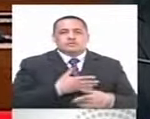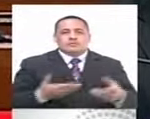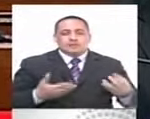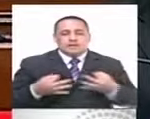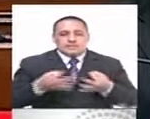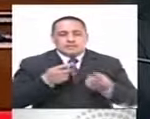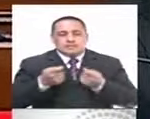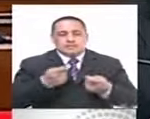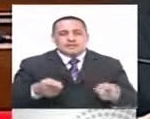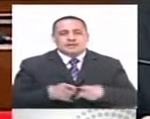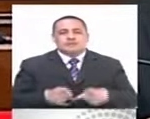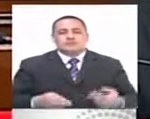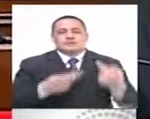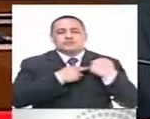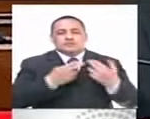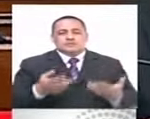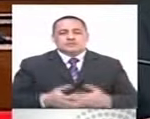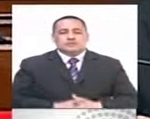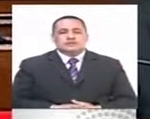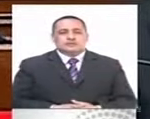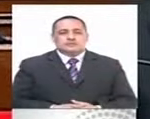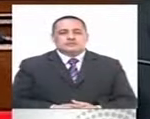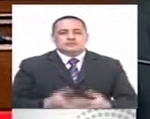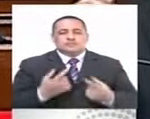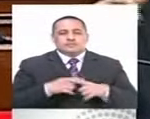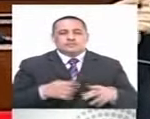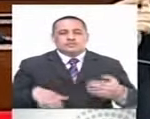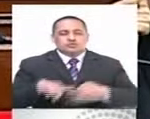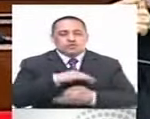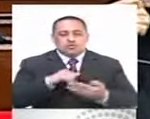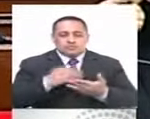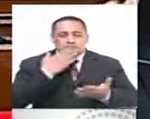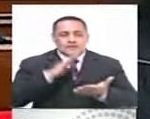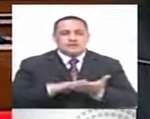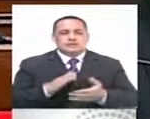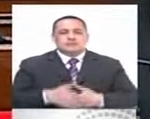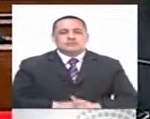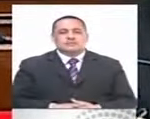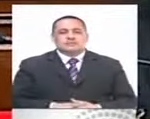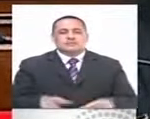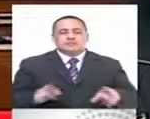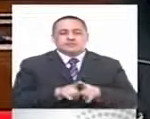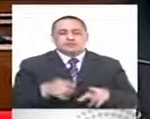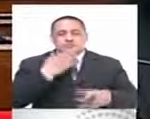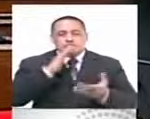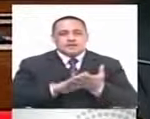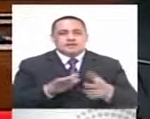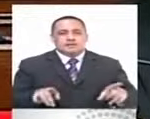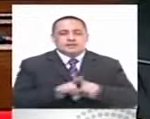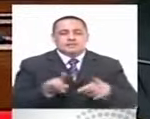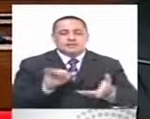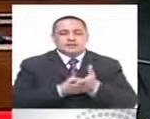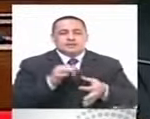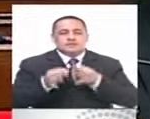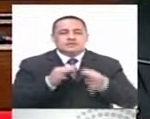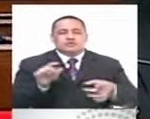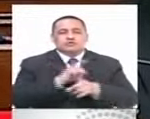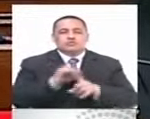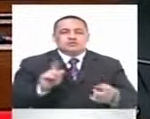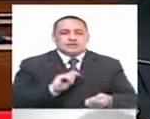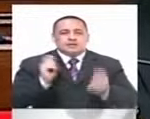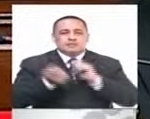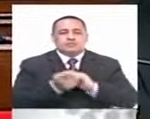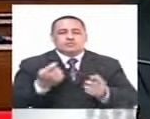gobernabilidad, responsabilidad, pero están haciendo todo lo contrario. Sus palabras, una vez más, no se están traduciendo